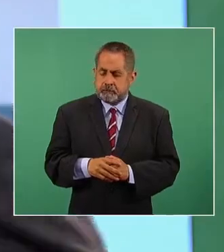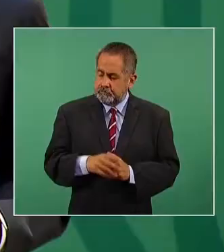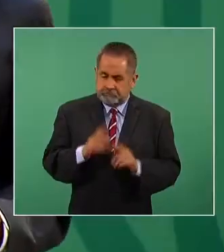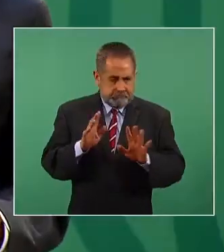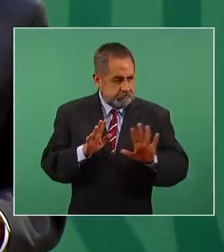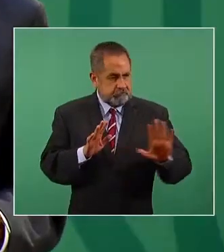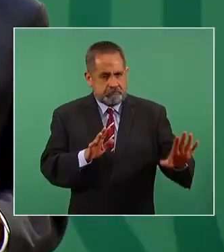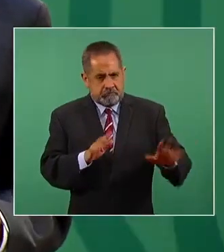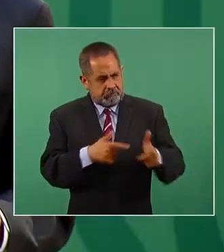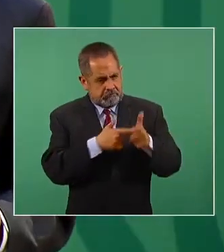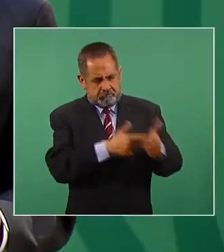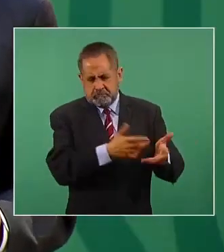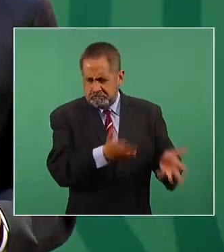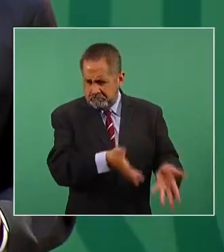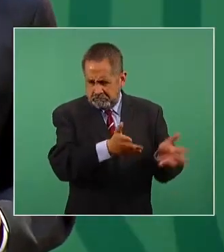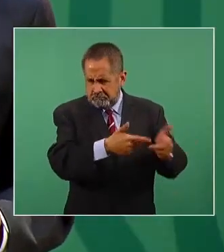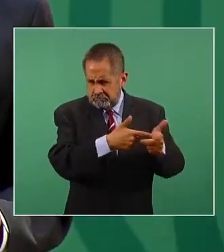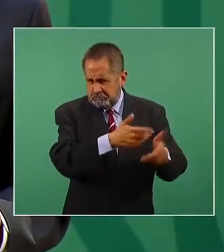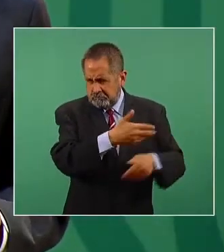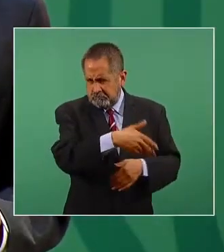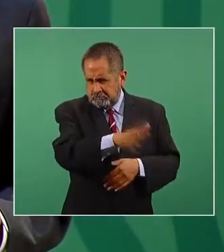garantizarle que siga